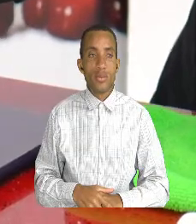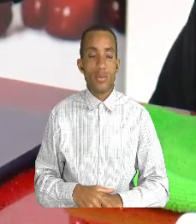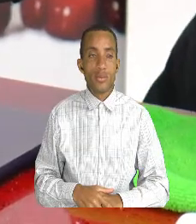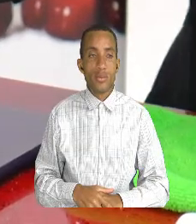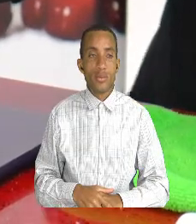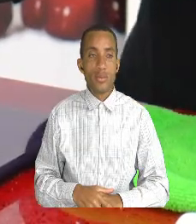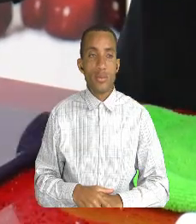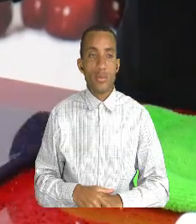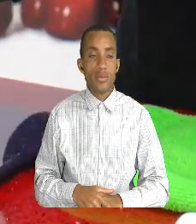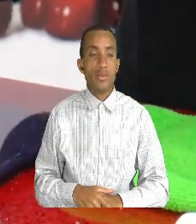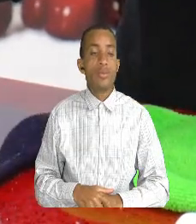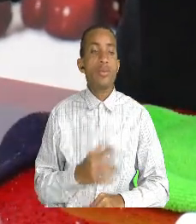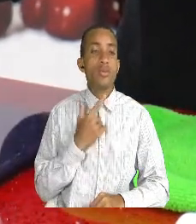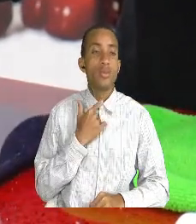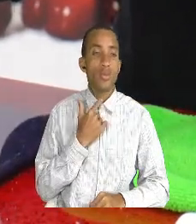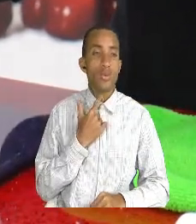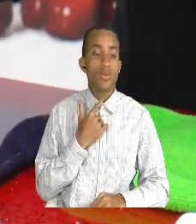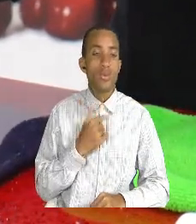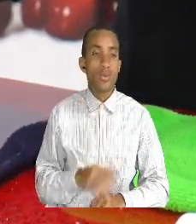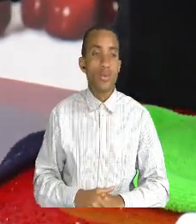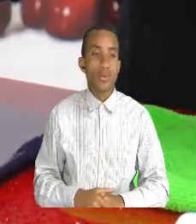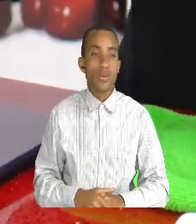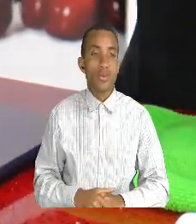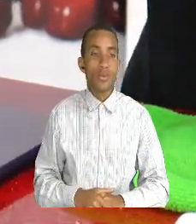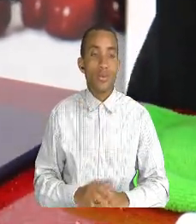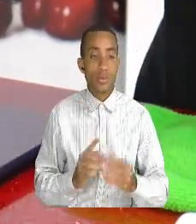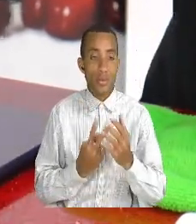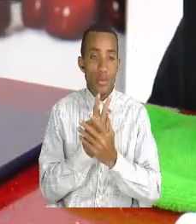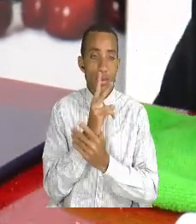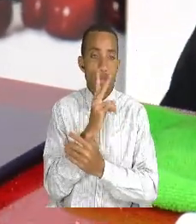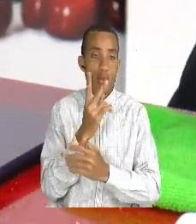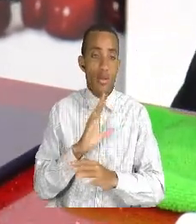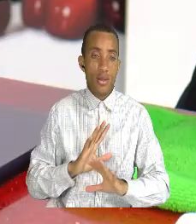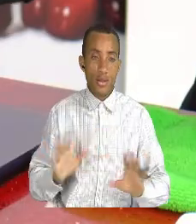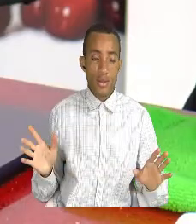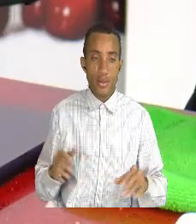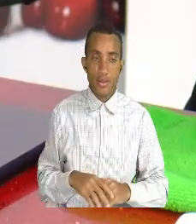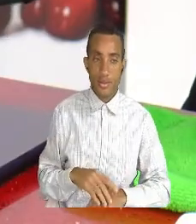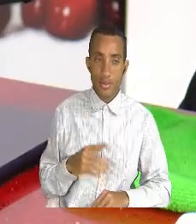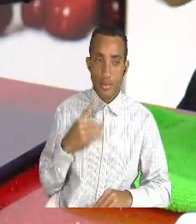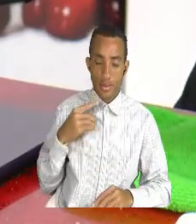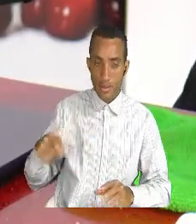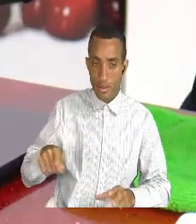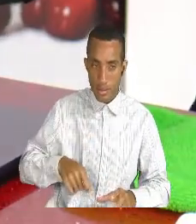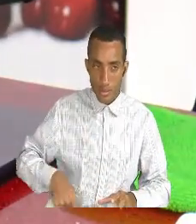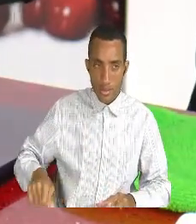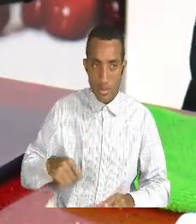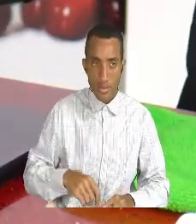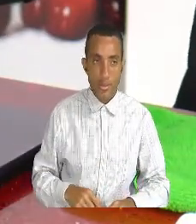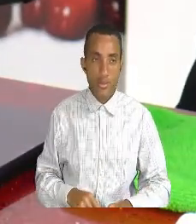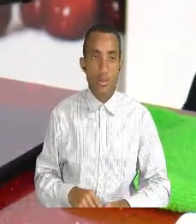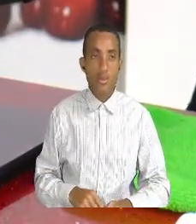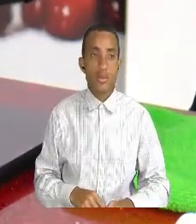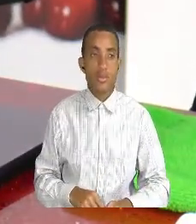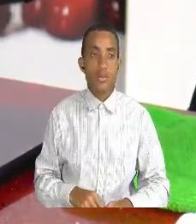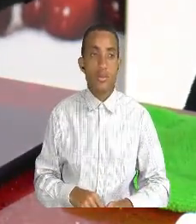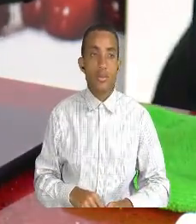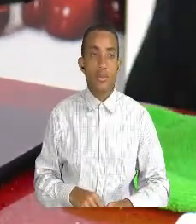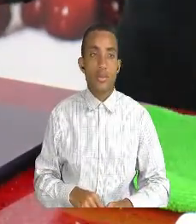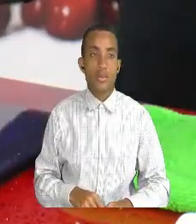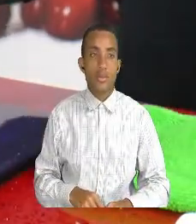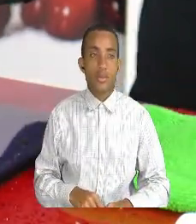Me encanta. Nuestros vegetales están ya aquí en nuestro sartén. Ya Rochi está agregando nuestros vegetales. Voy a retirar ese